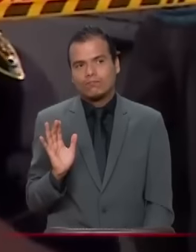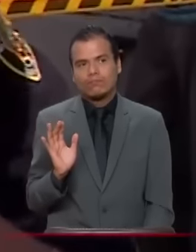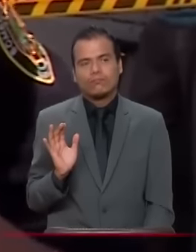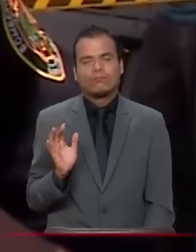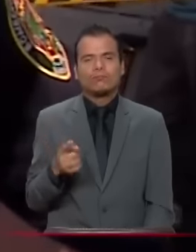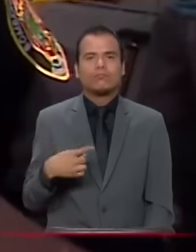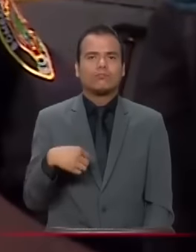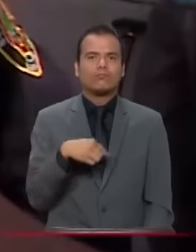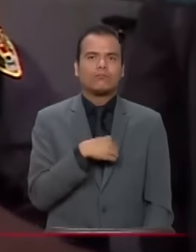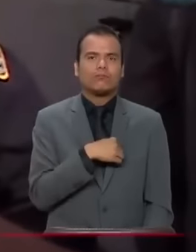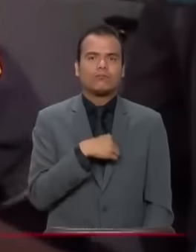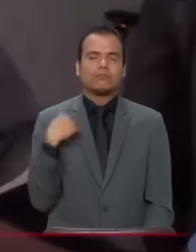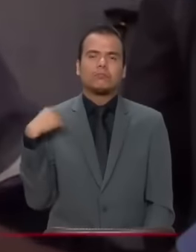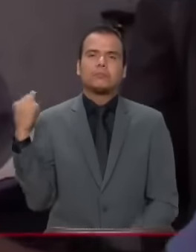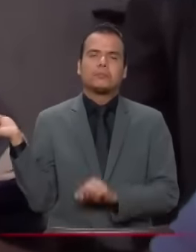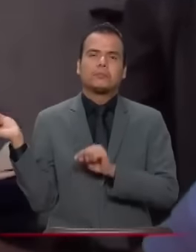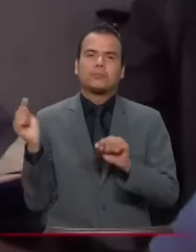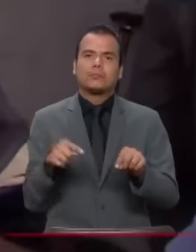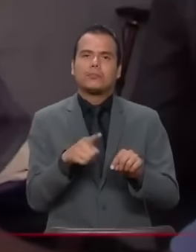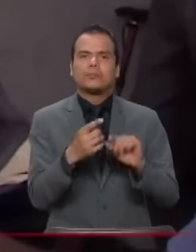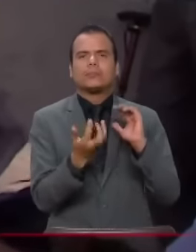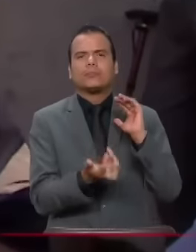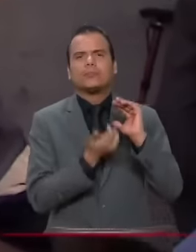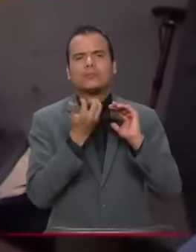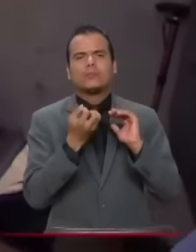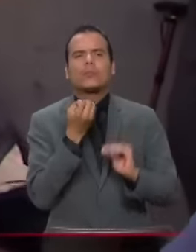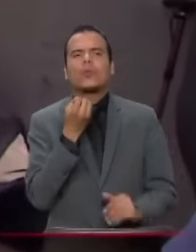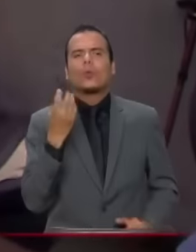que llegamos cuánto llevaba el fuego ardiendo.